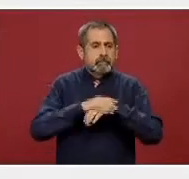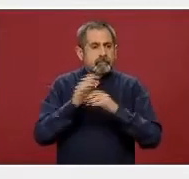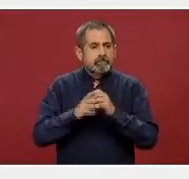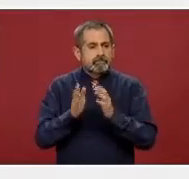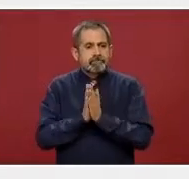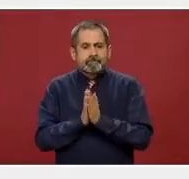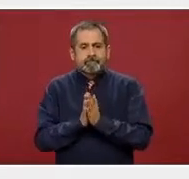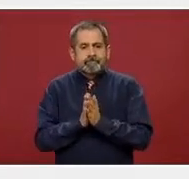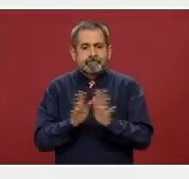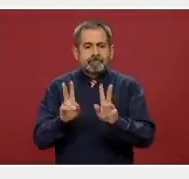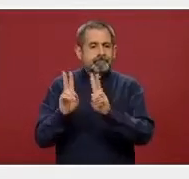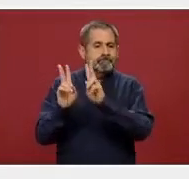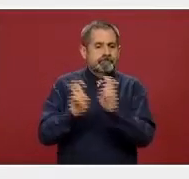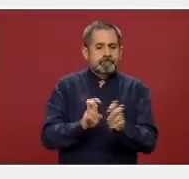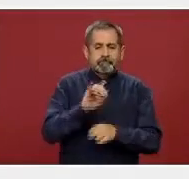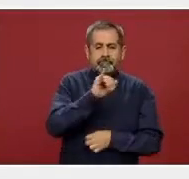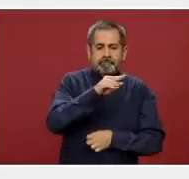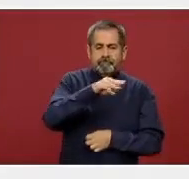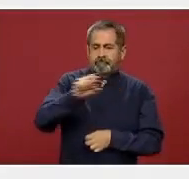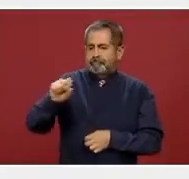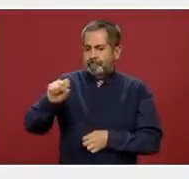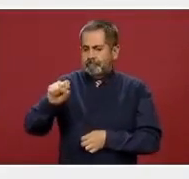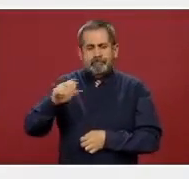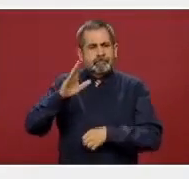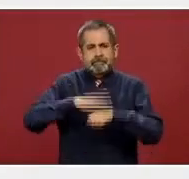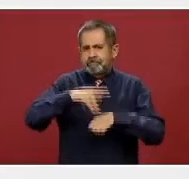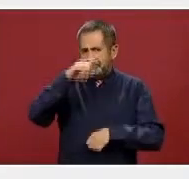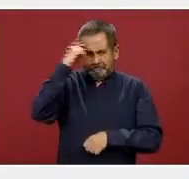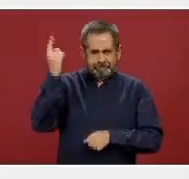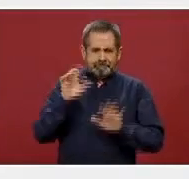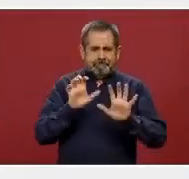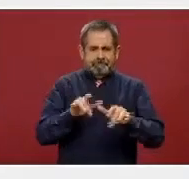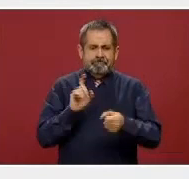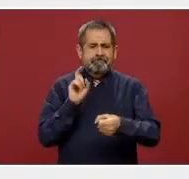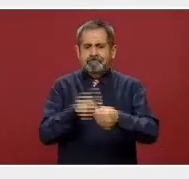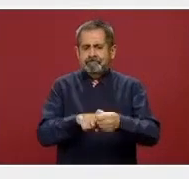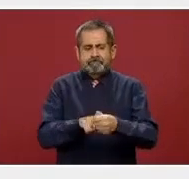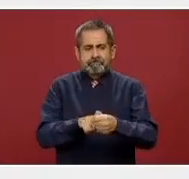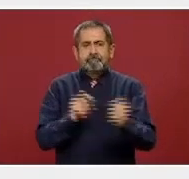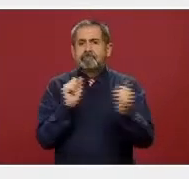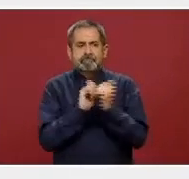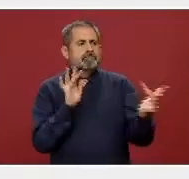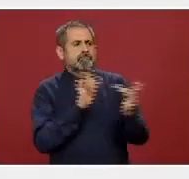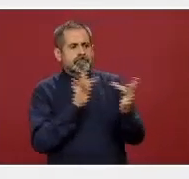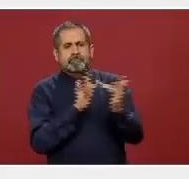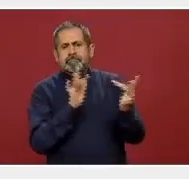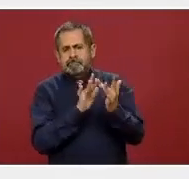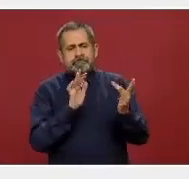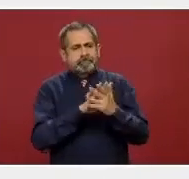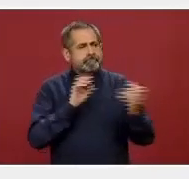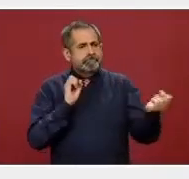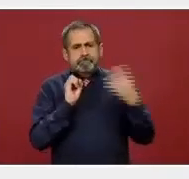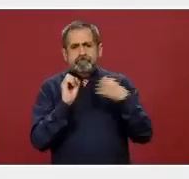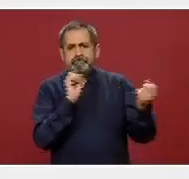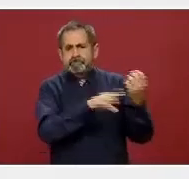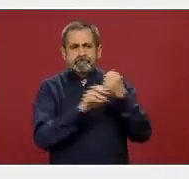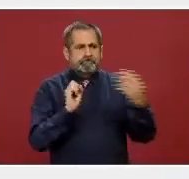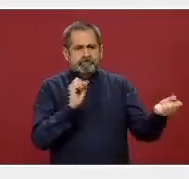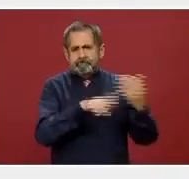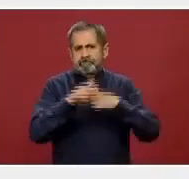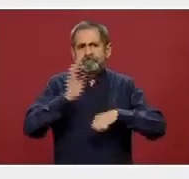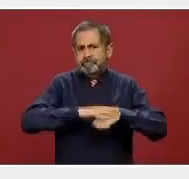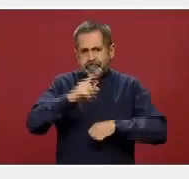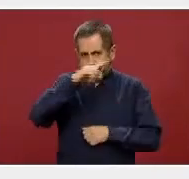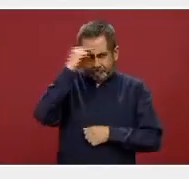en la plataforma digital IMSS, es muy fácil y van a estar conectados con nosotros y va a ser más fácil